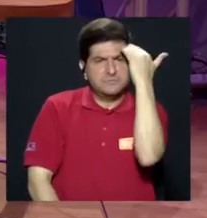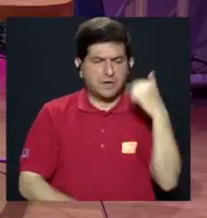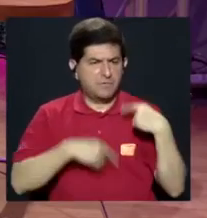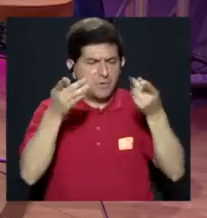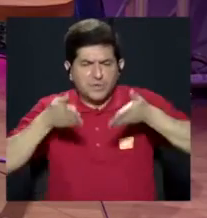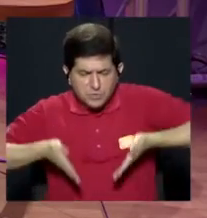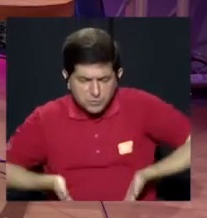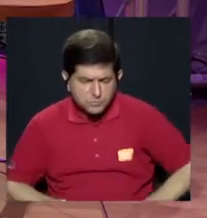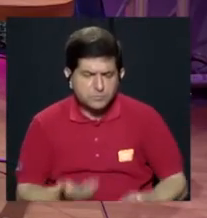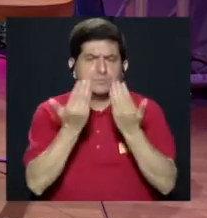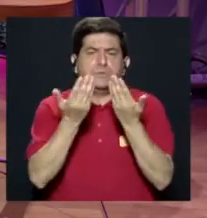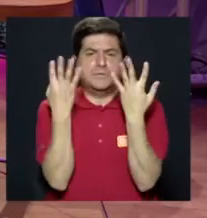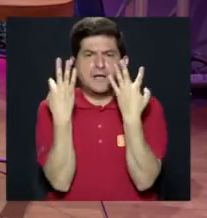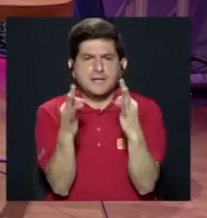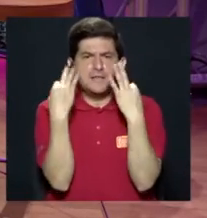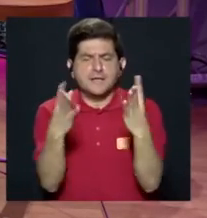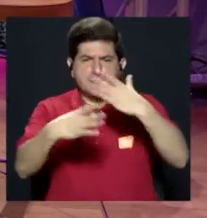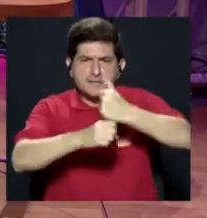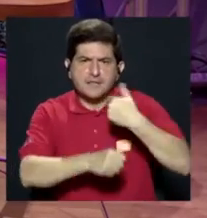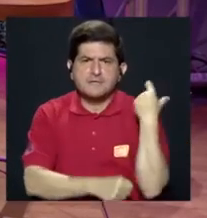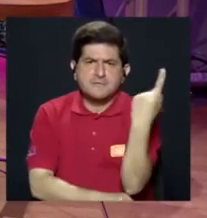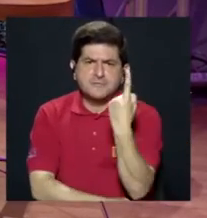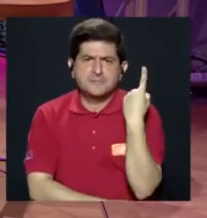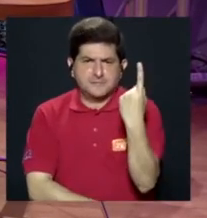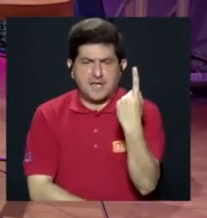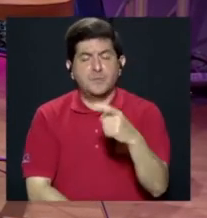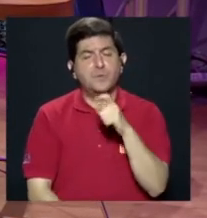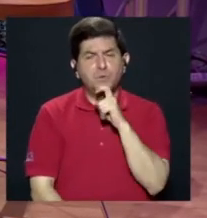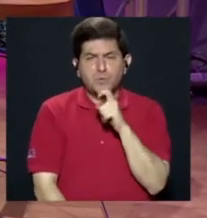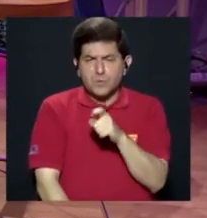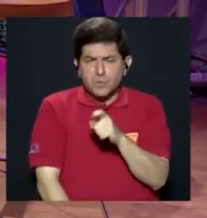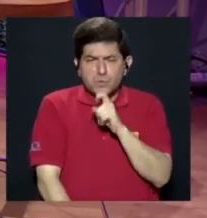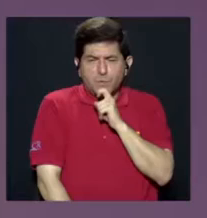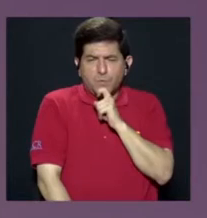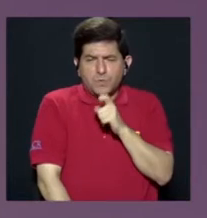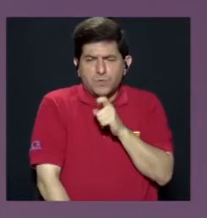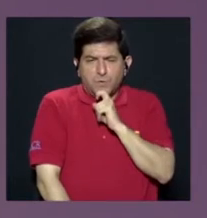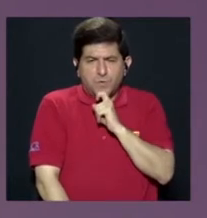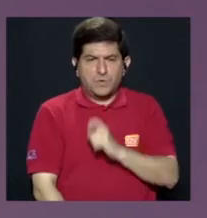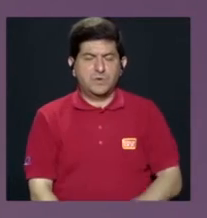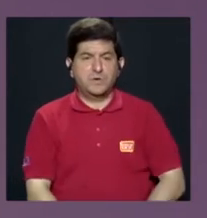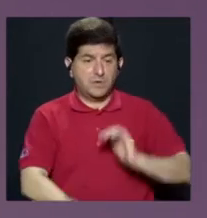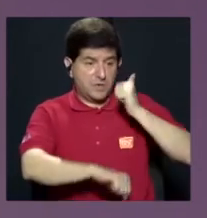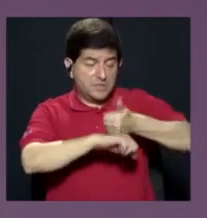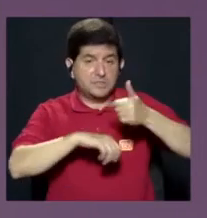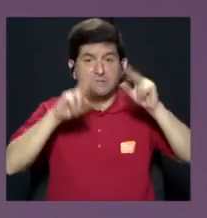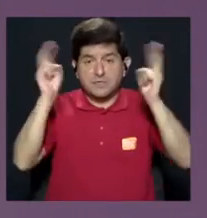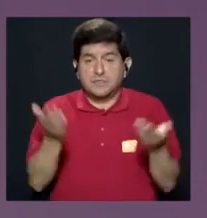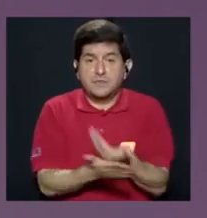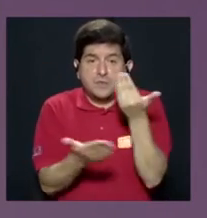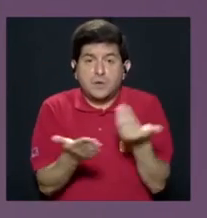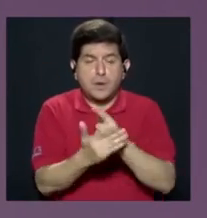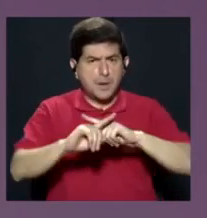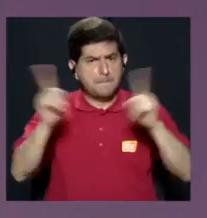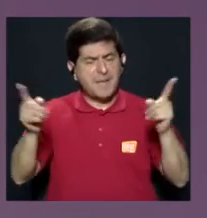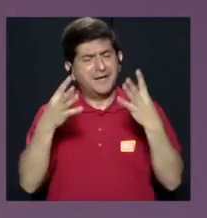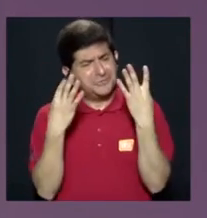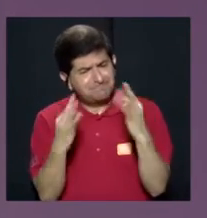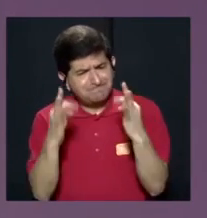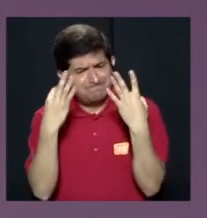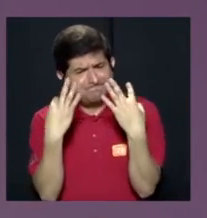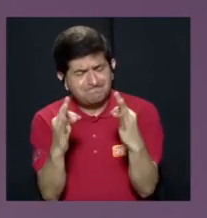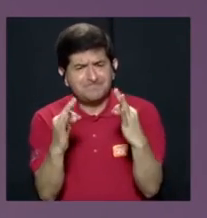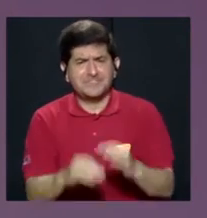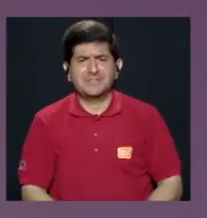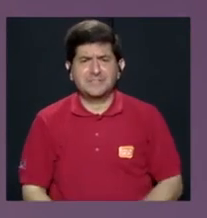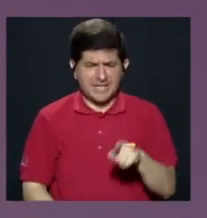luz, y eso es lo que hemos tratado de lograr. Siempre es difícil pues entablar un tema nuevo, pero a como hemos podido le hemos